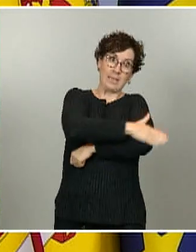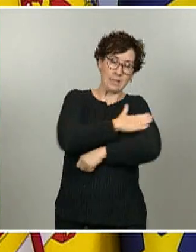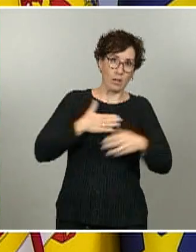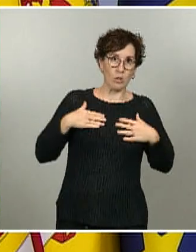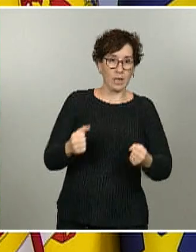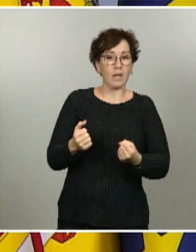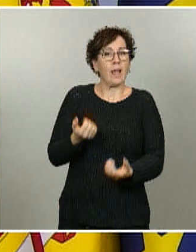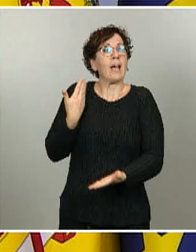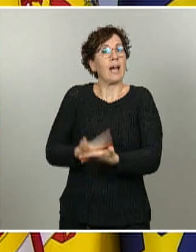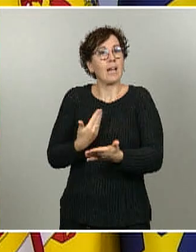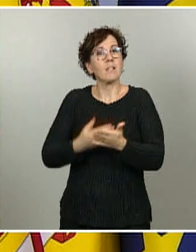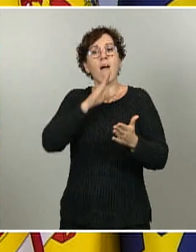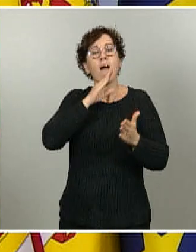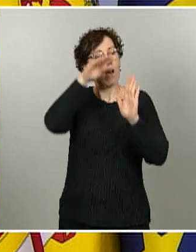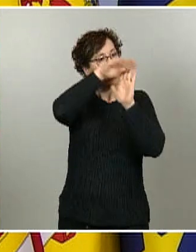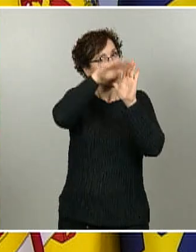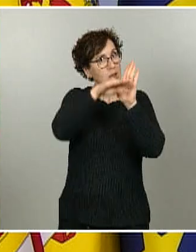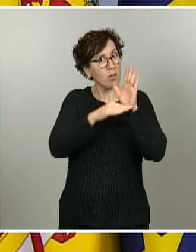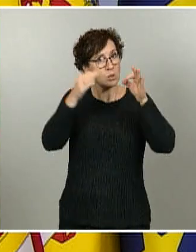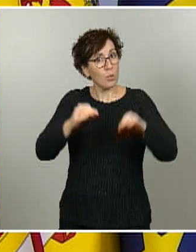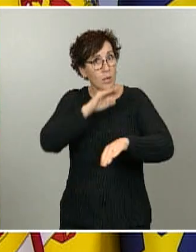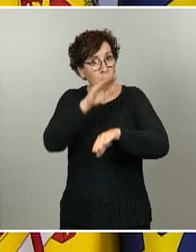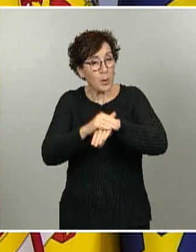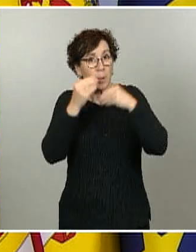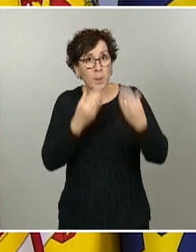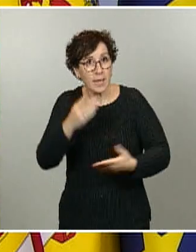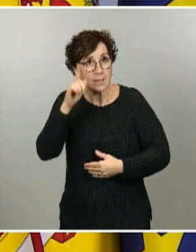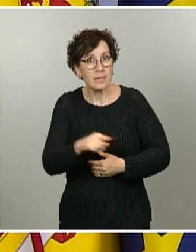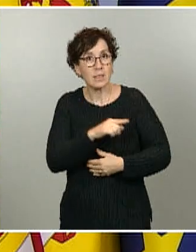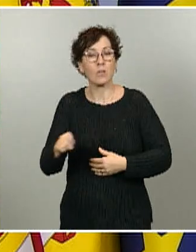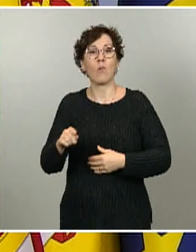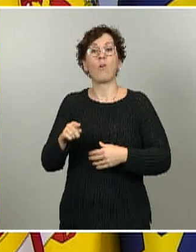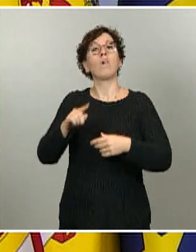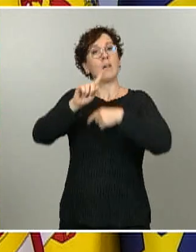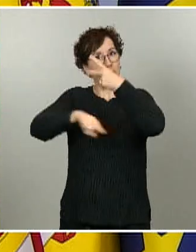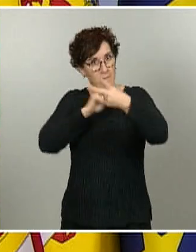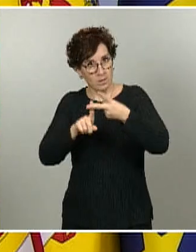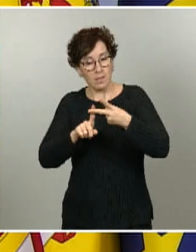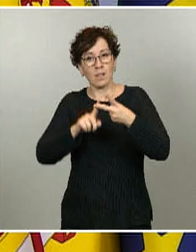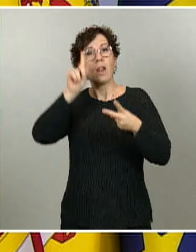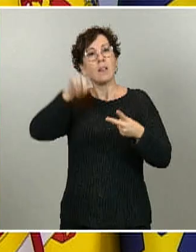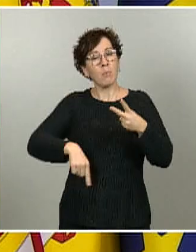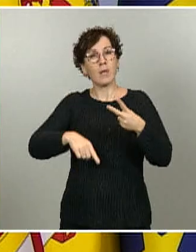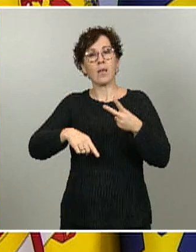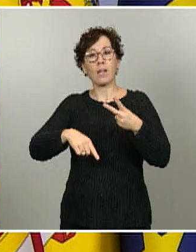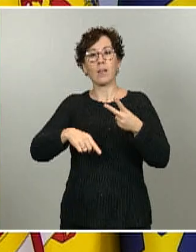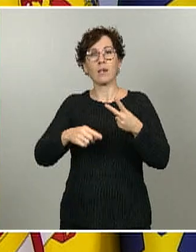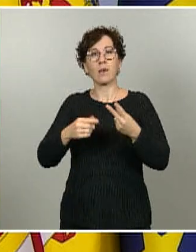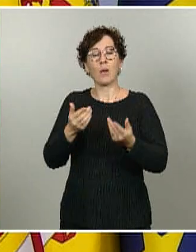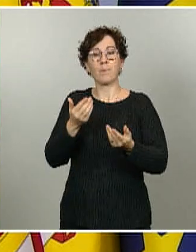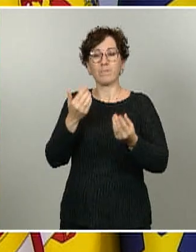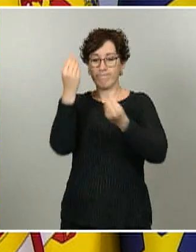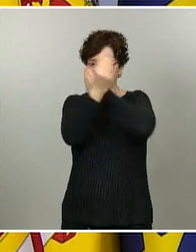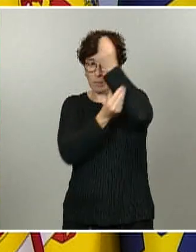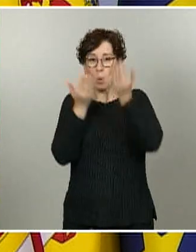las condiciones de seguridad adecuadas. Luego, además, hemos utilizado todos los criterios que se valoraron y se expusieron la semana pasada